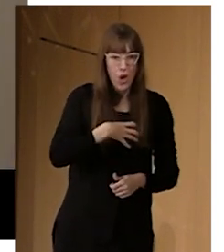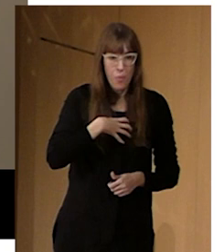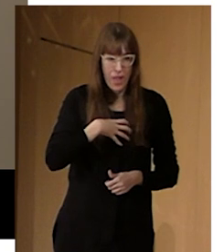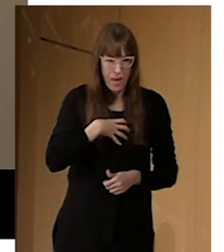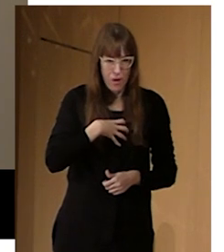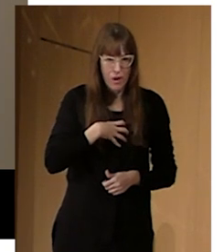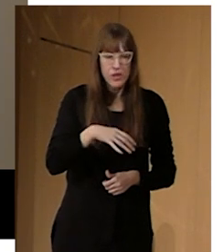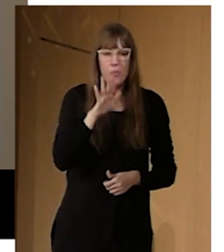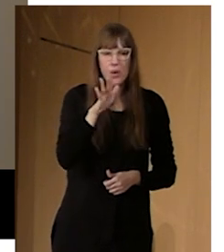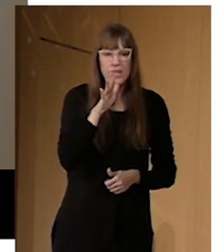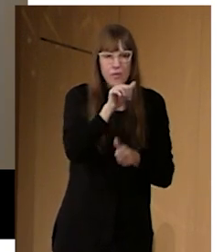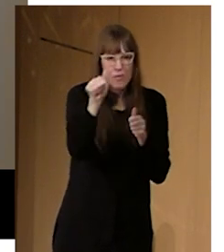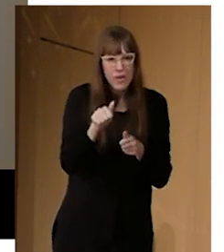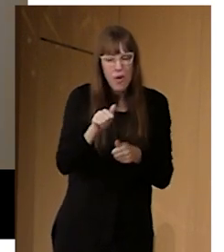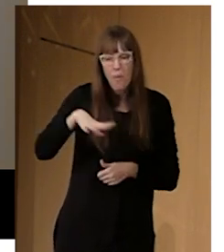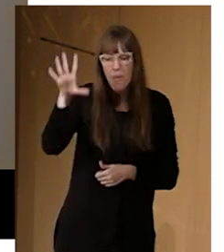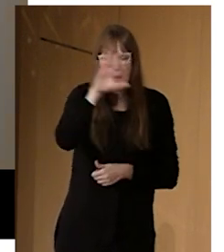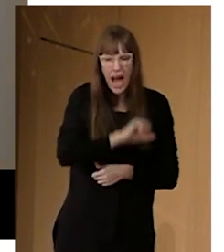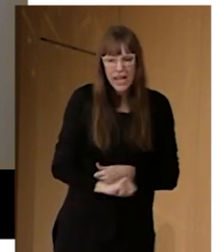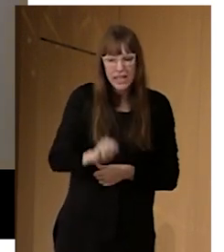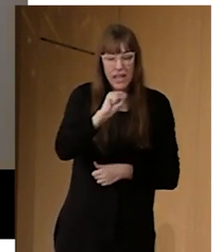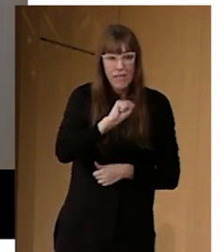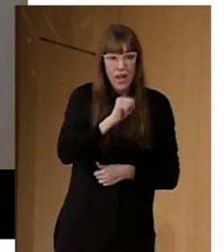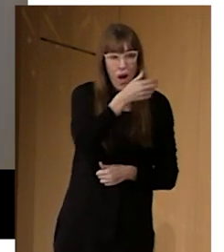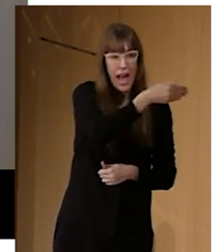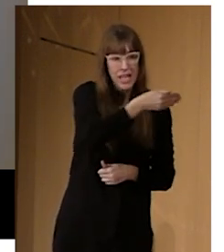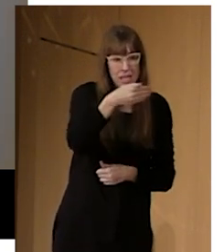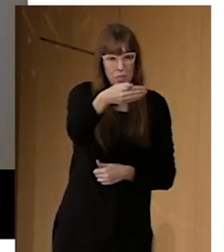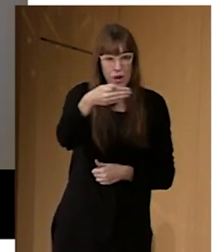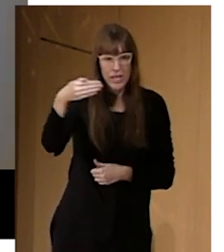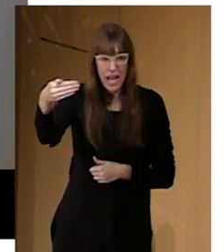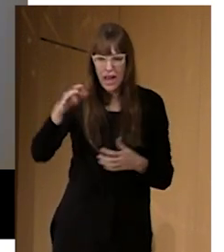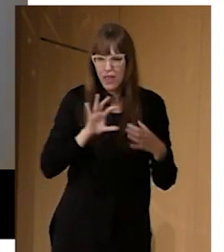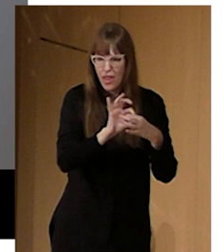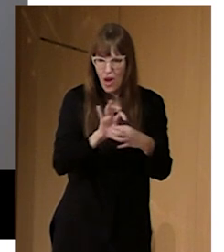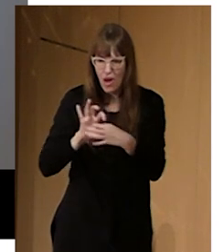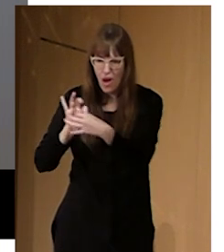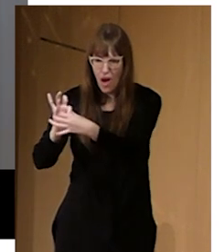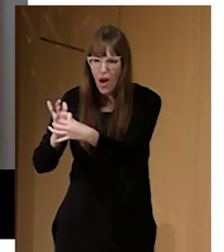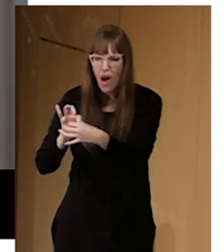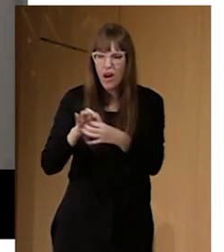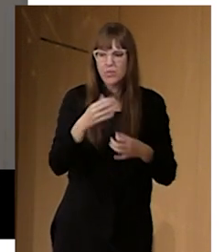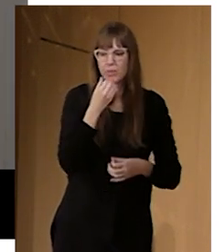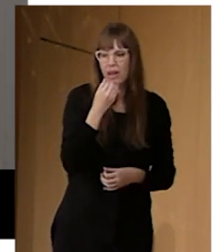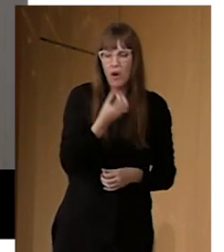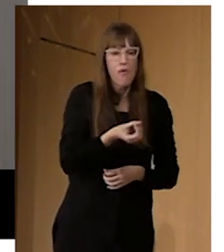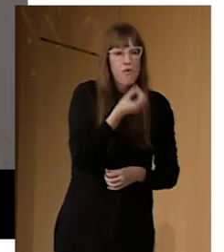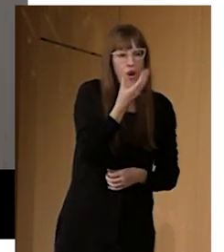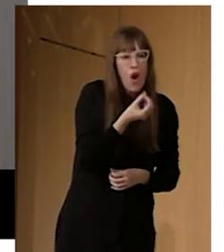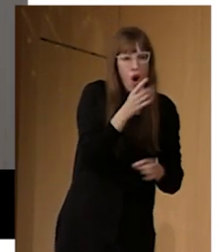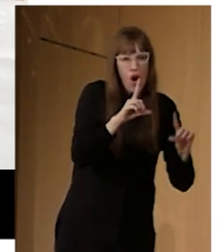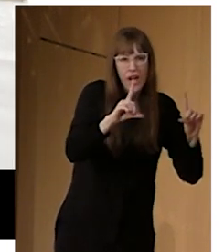magnífica emblemática de la exposición donde vemos una floret teniendo su picnic en